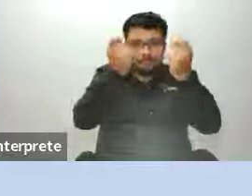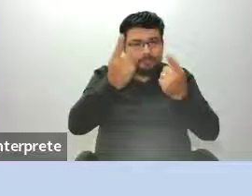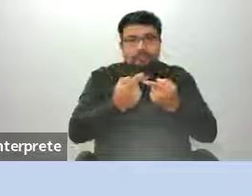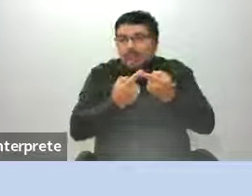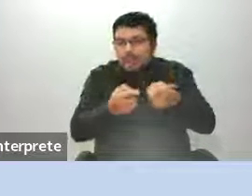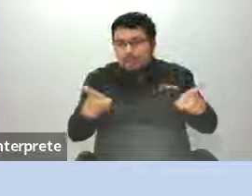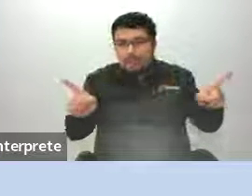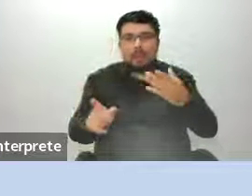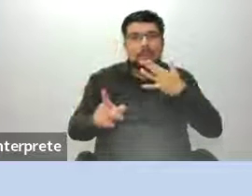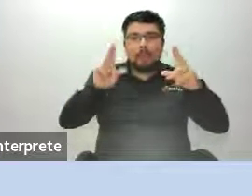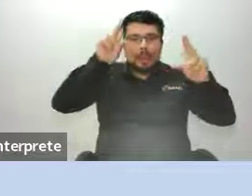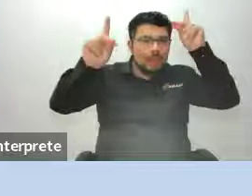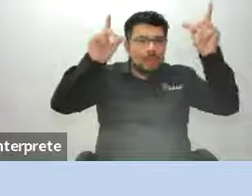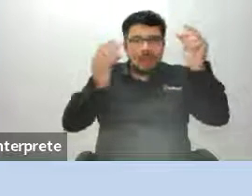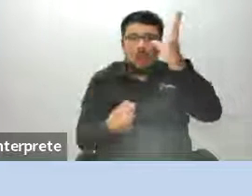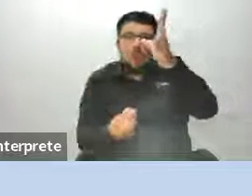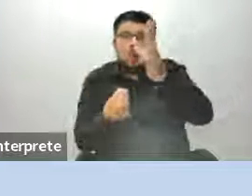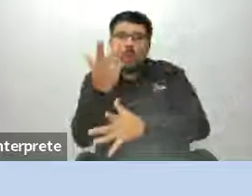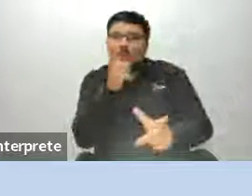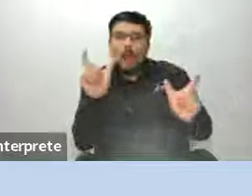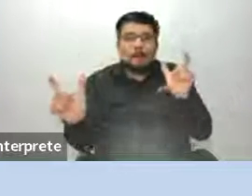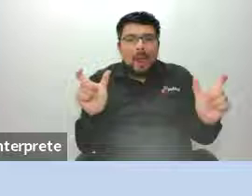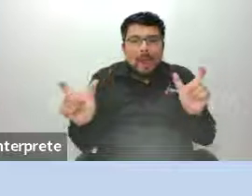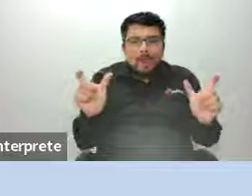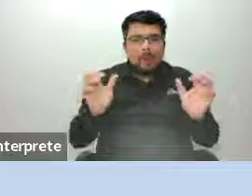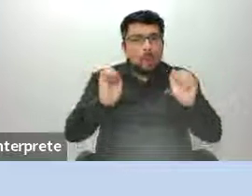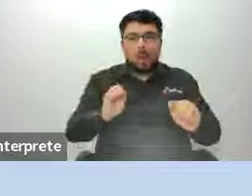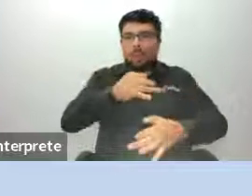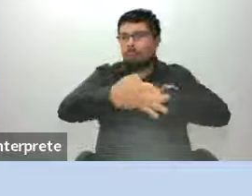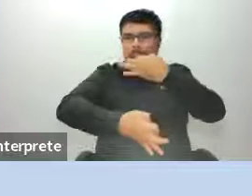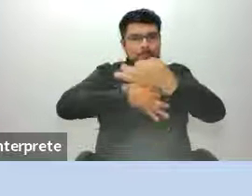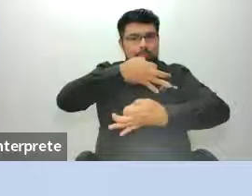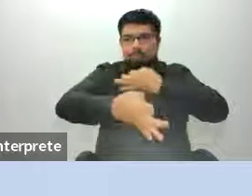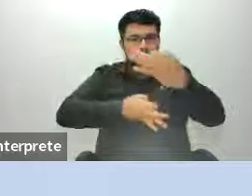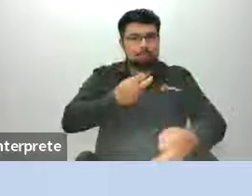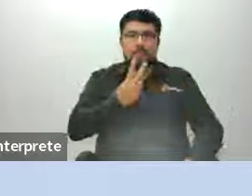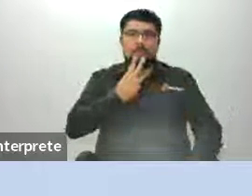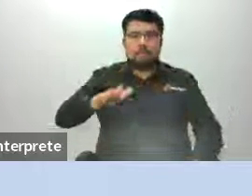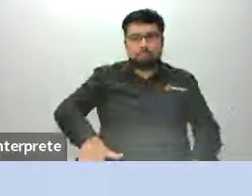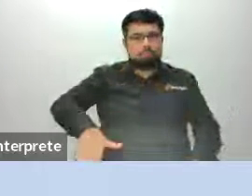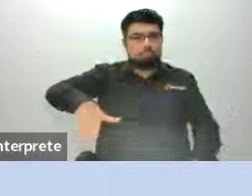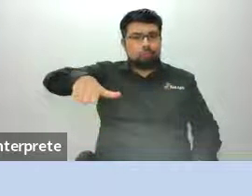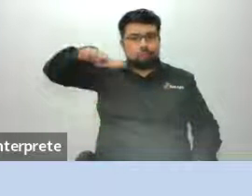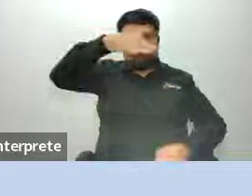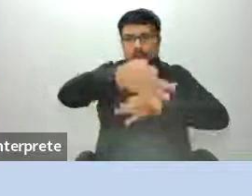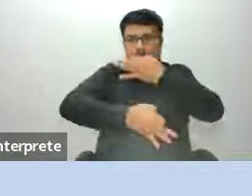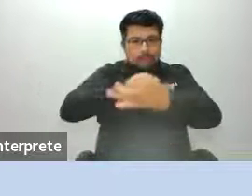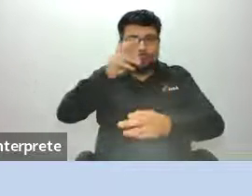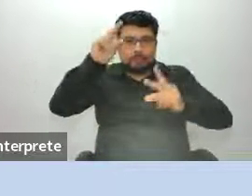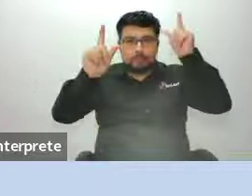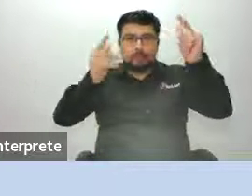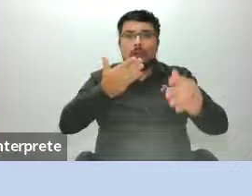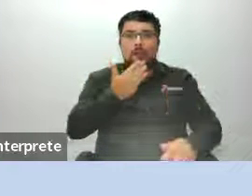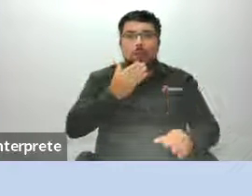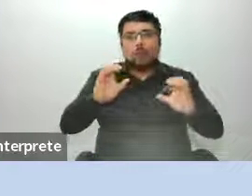cierto? Creando nuevos enunciados. Uno puede ir diciendo distintas cosas a lo largo de la vida y también crear nuevas señas, nuevos